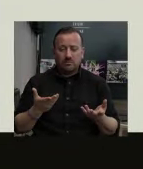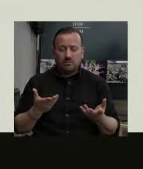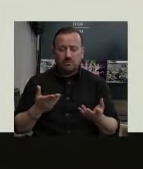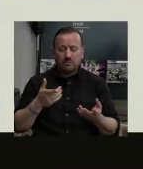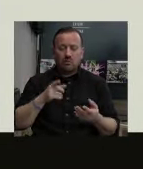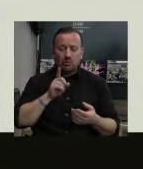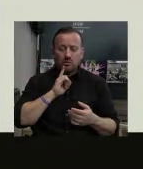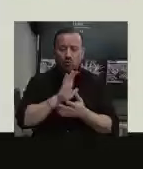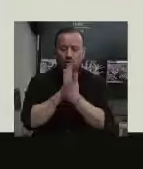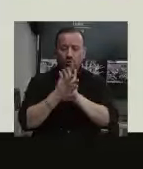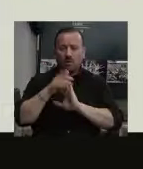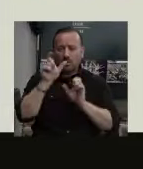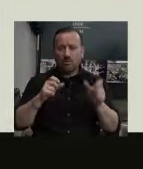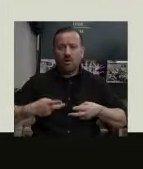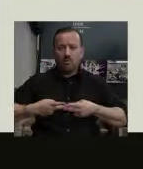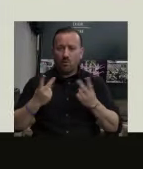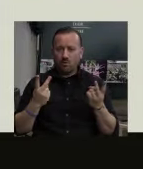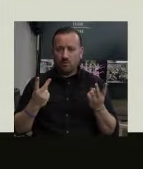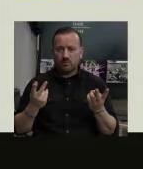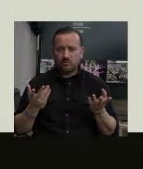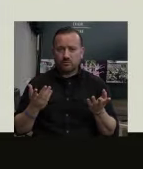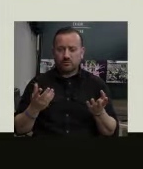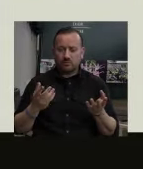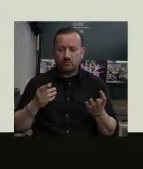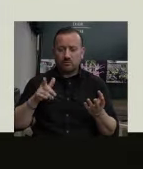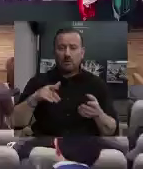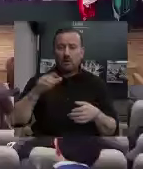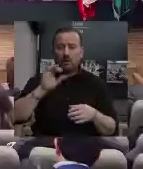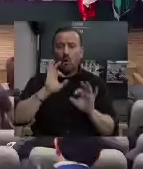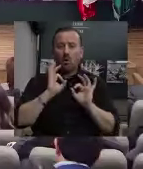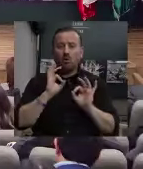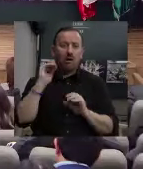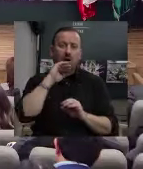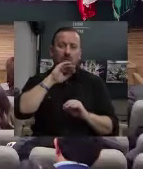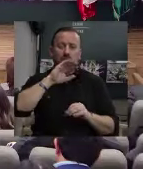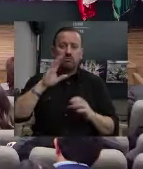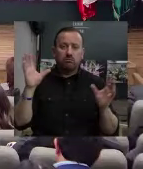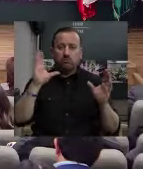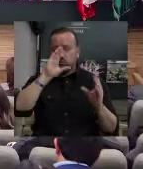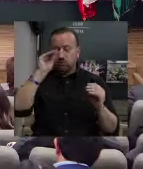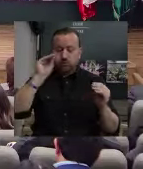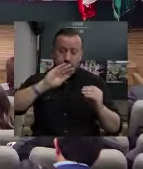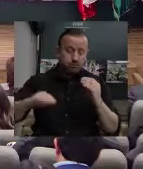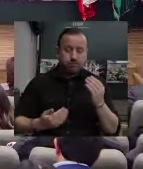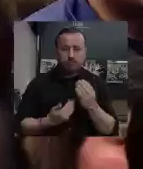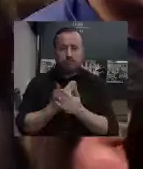tuvimos todos los públicos y de la noche a la mañana la gente Vino a la